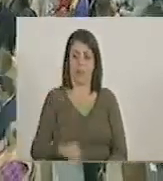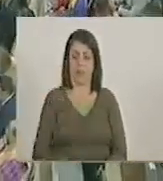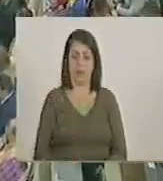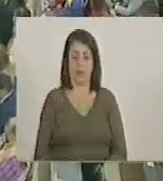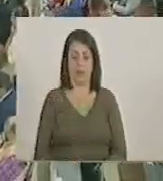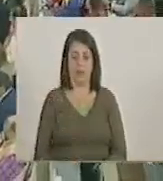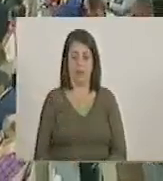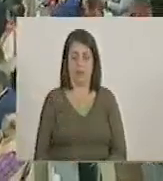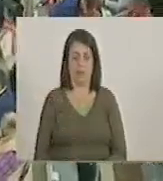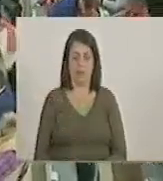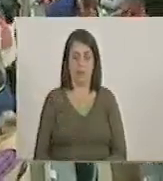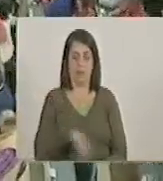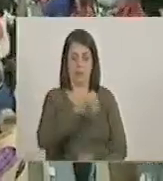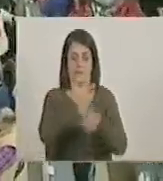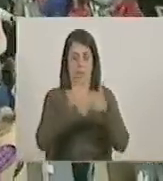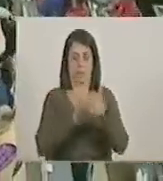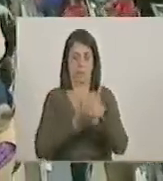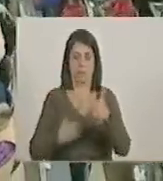Sí,